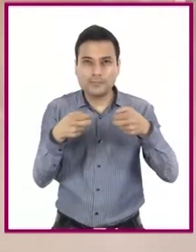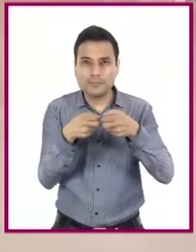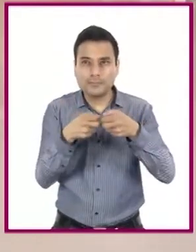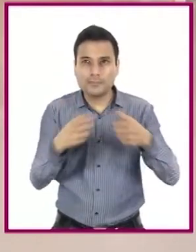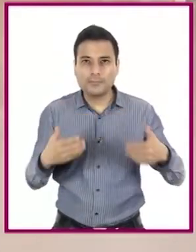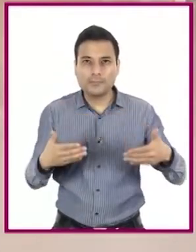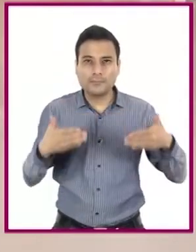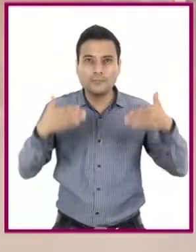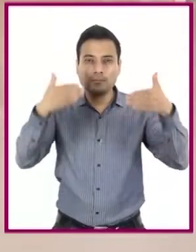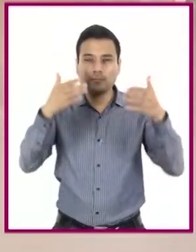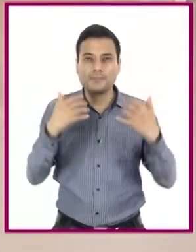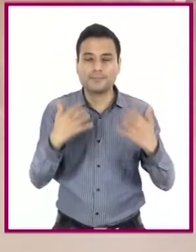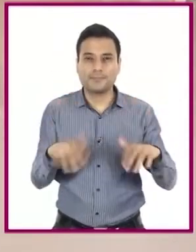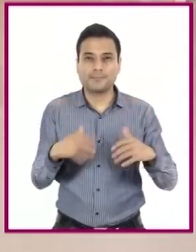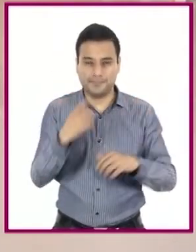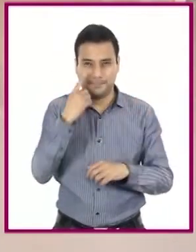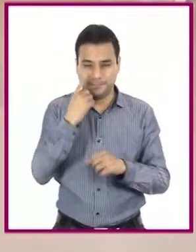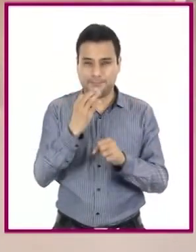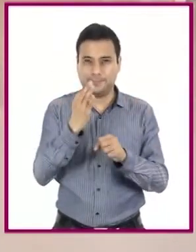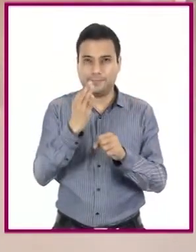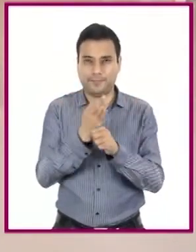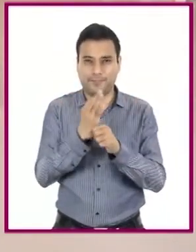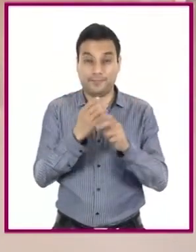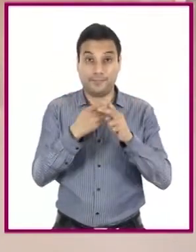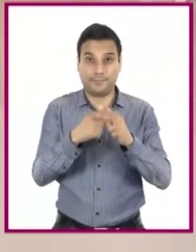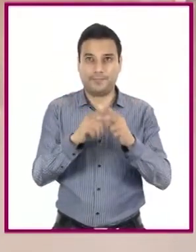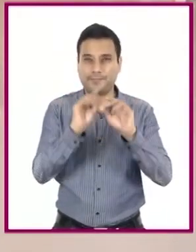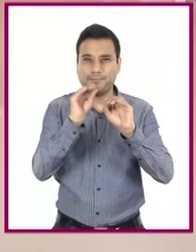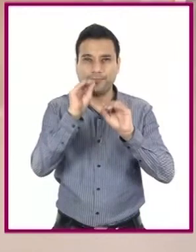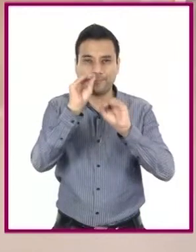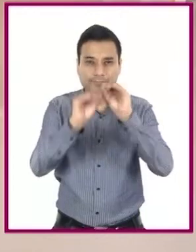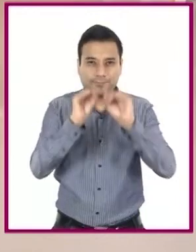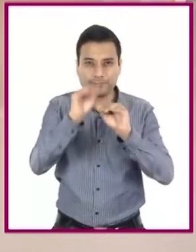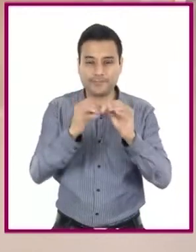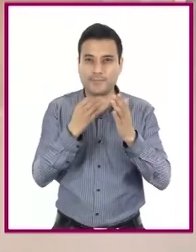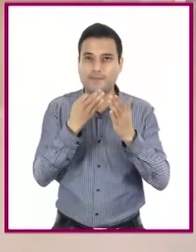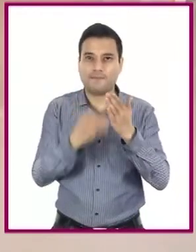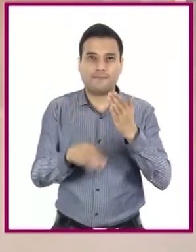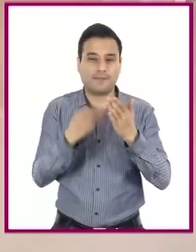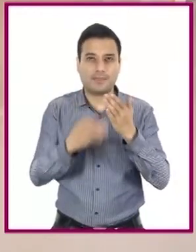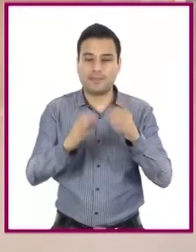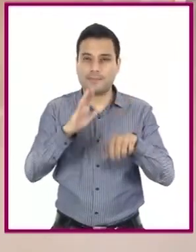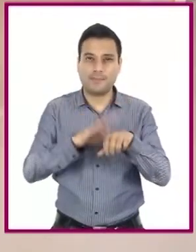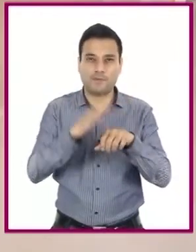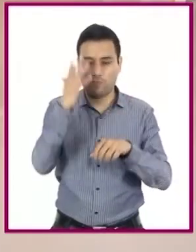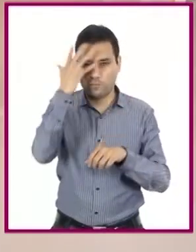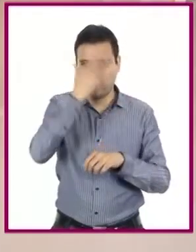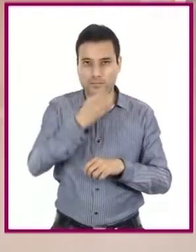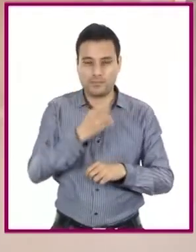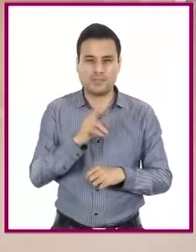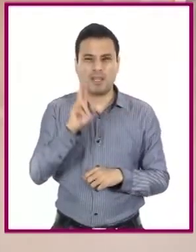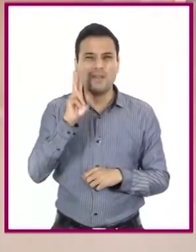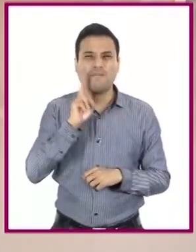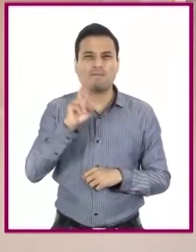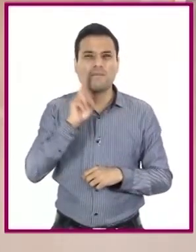parece si empezamos a intervenir un poquito este espacio? Como que le hace falta un poquito de vida. ¿Sí? A ver,